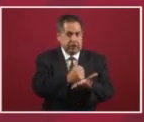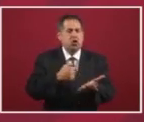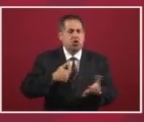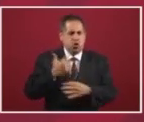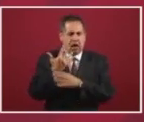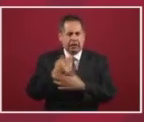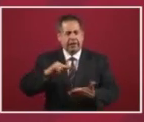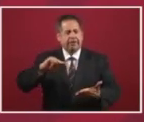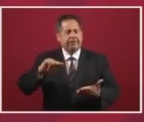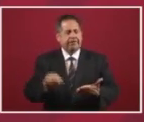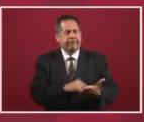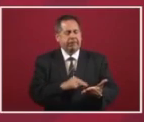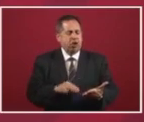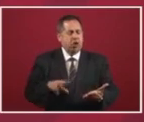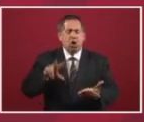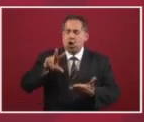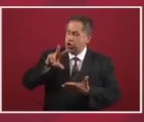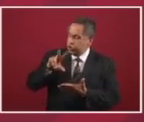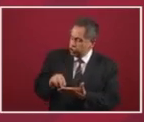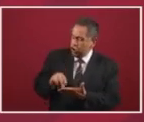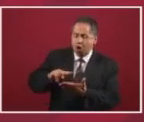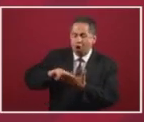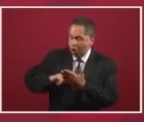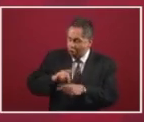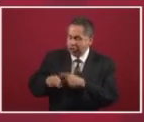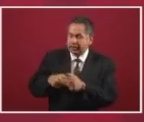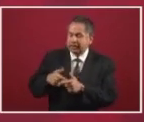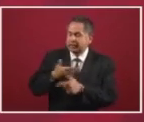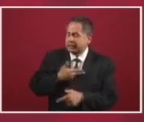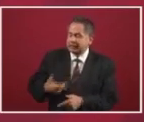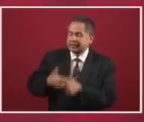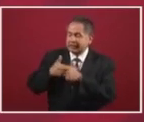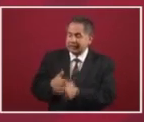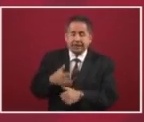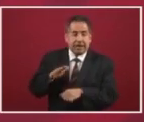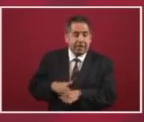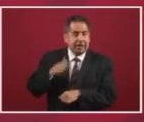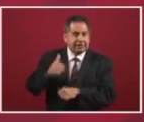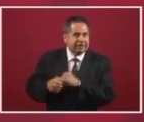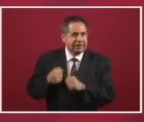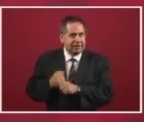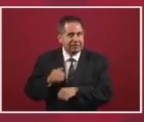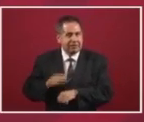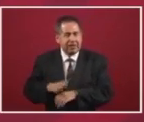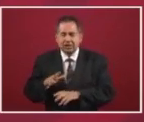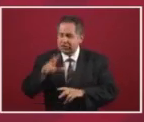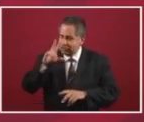certificar lo de el escrito,